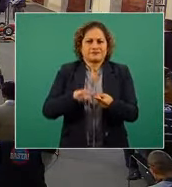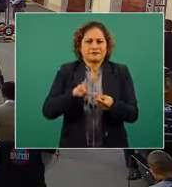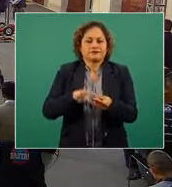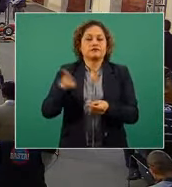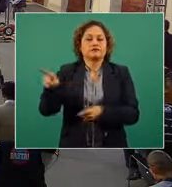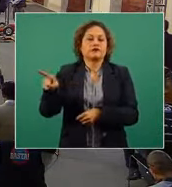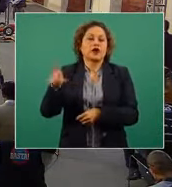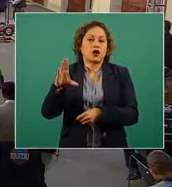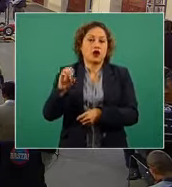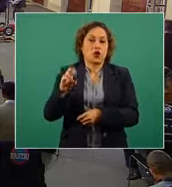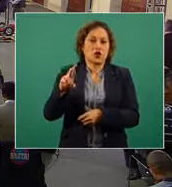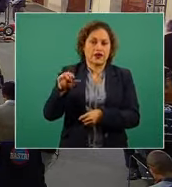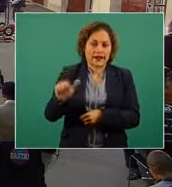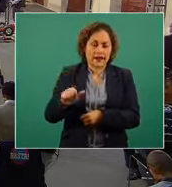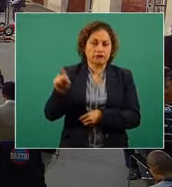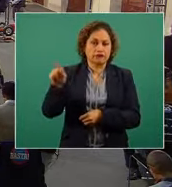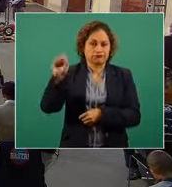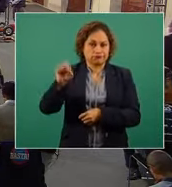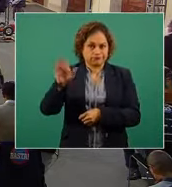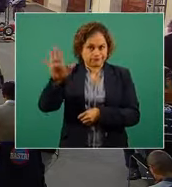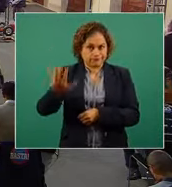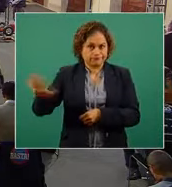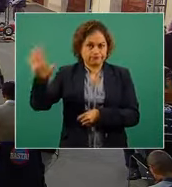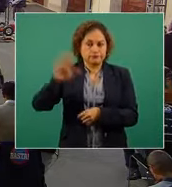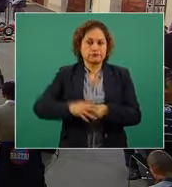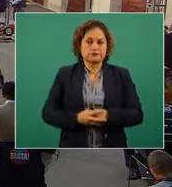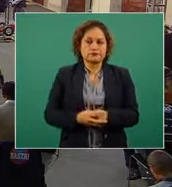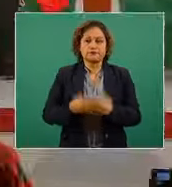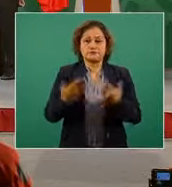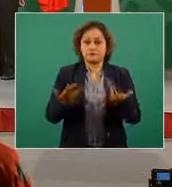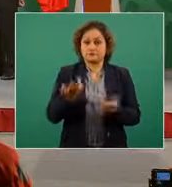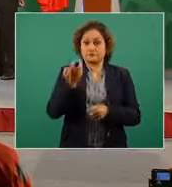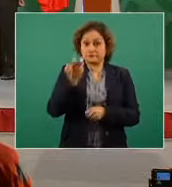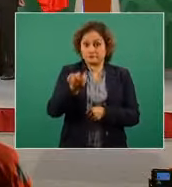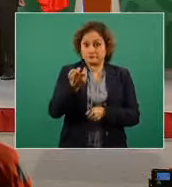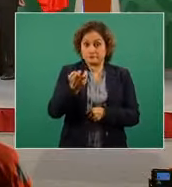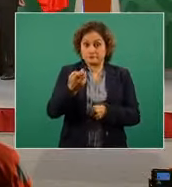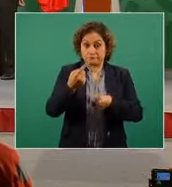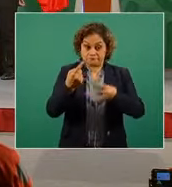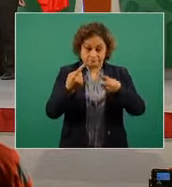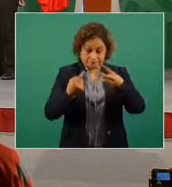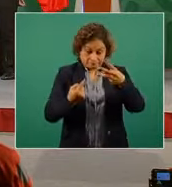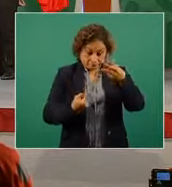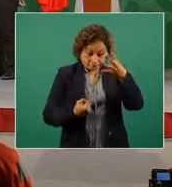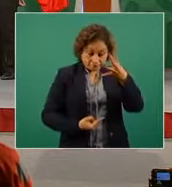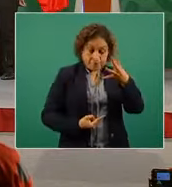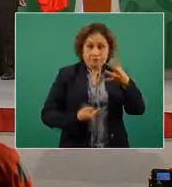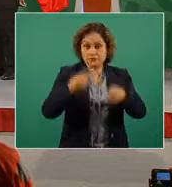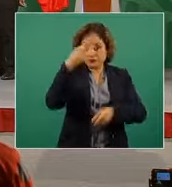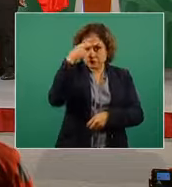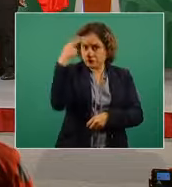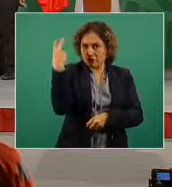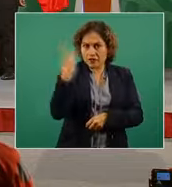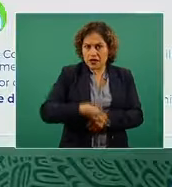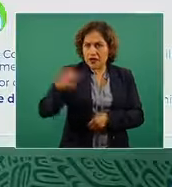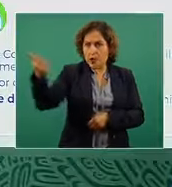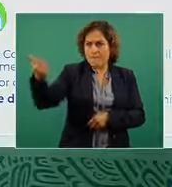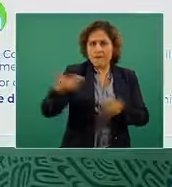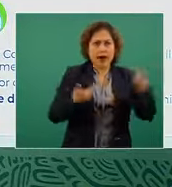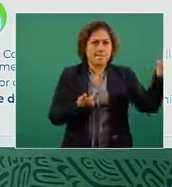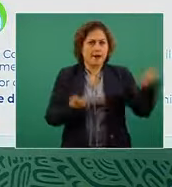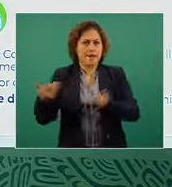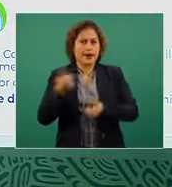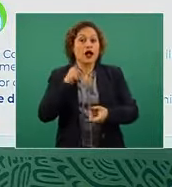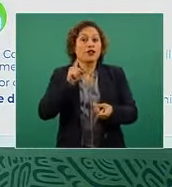Sur. Entonces, de lo que llevo en estos dos informes, México está trayendo vacunas ¿de dónde?